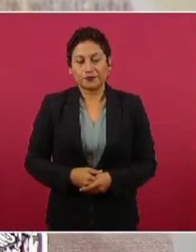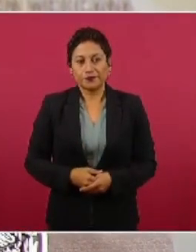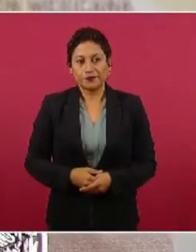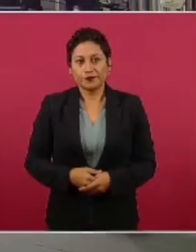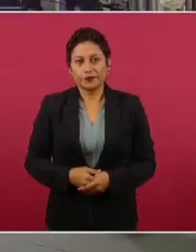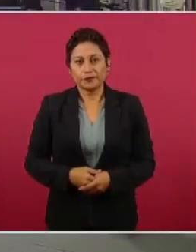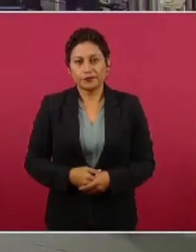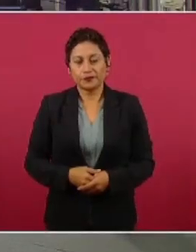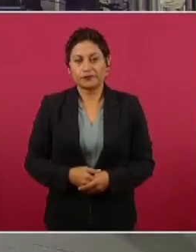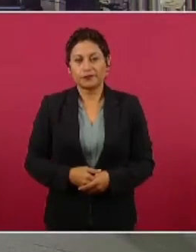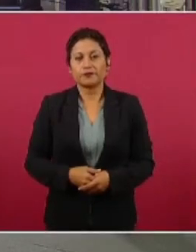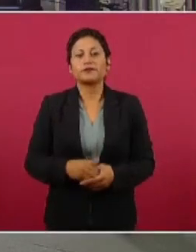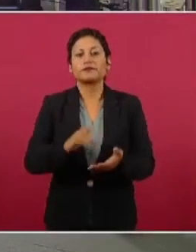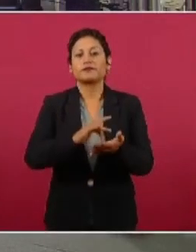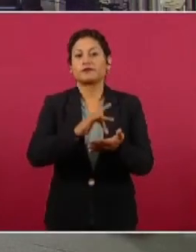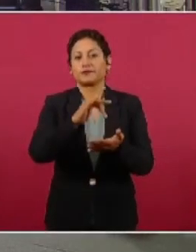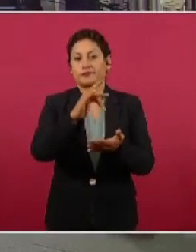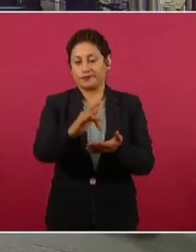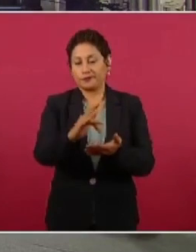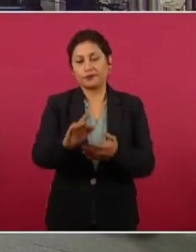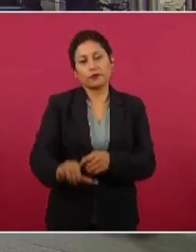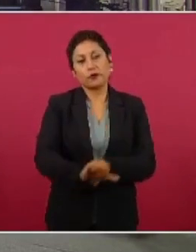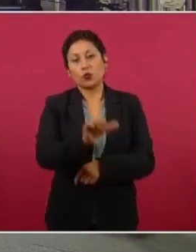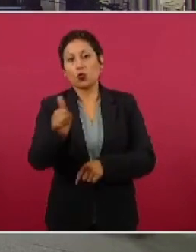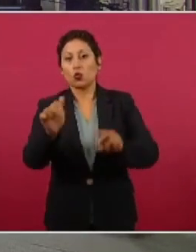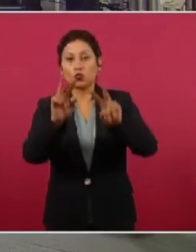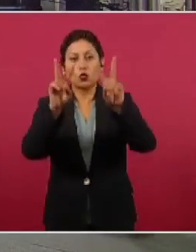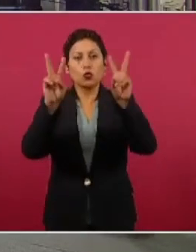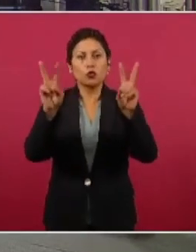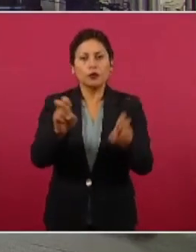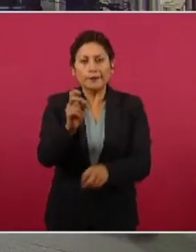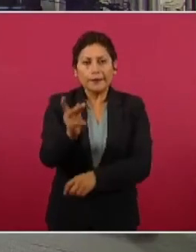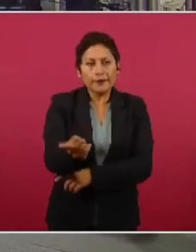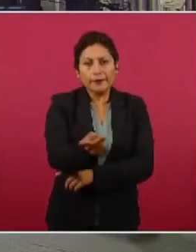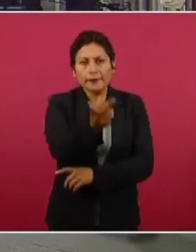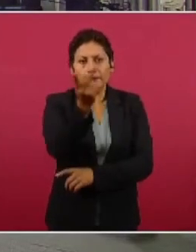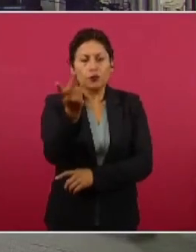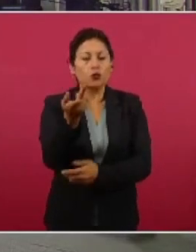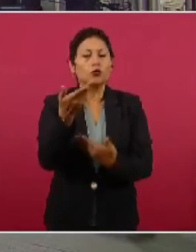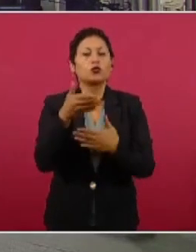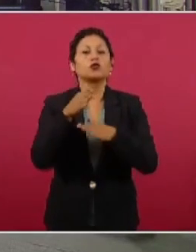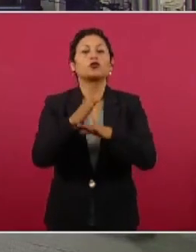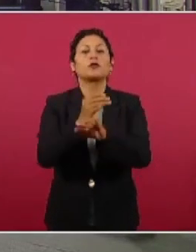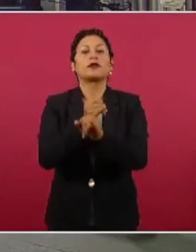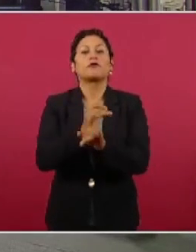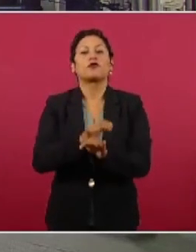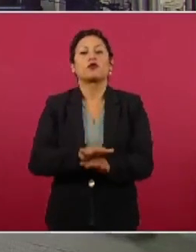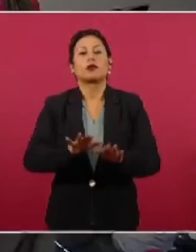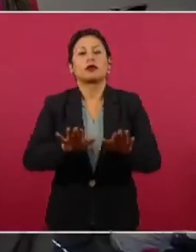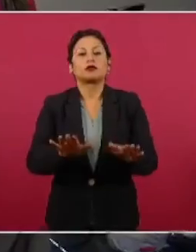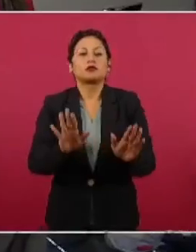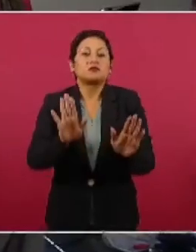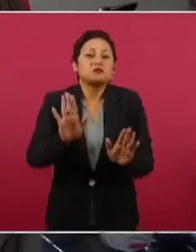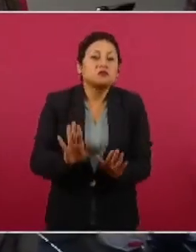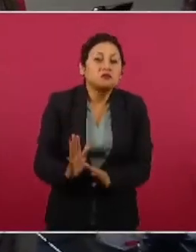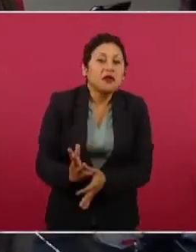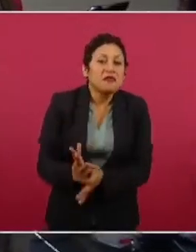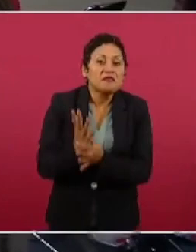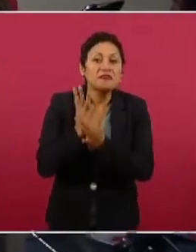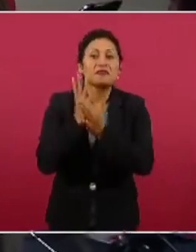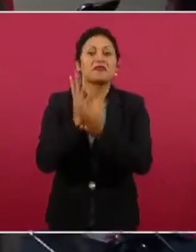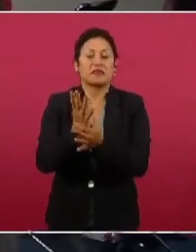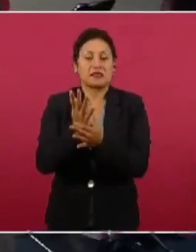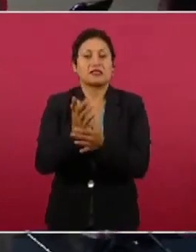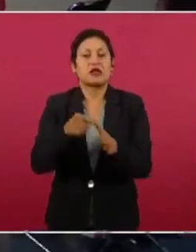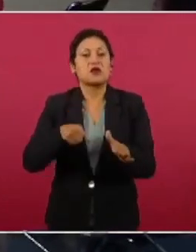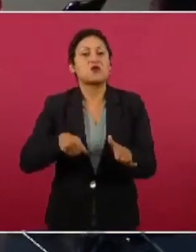Gracias, presidente. En otro tema, ¿cómo va lo de la información con la supuesta corrupción y supuesto desfalco en